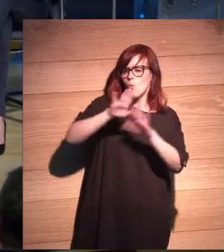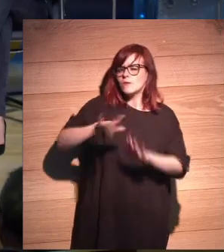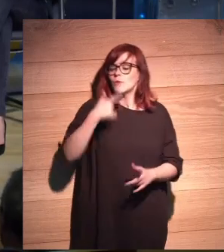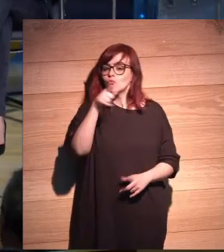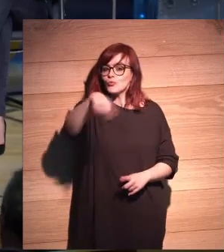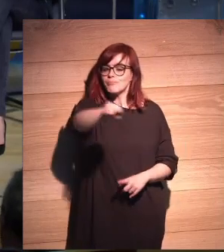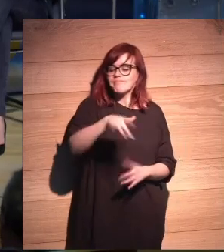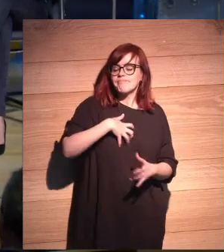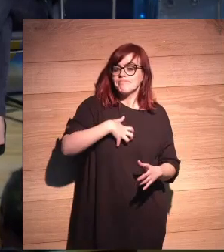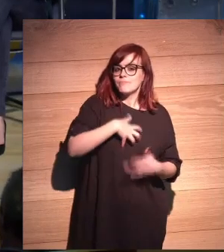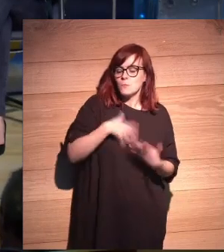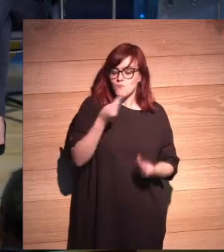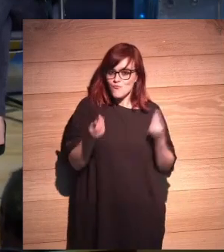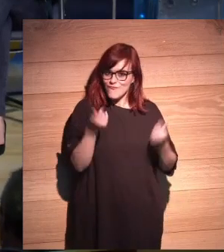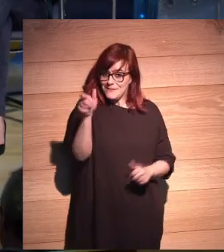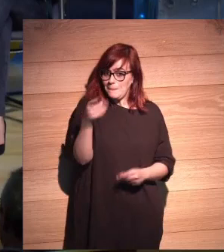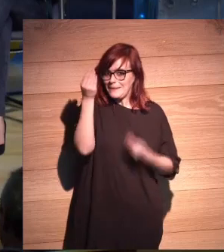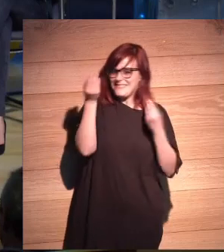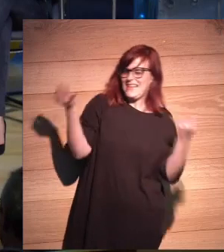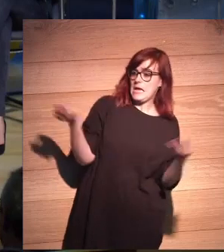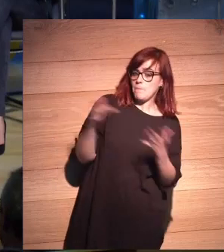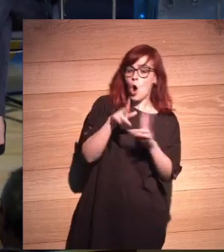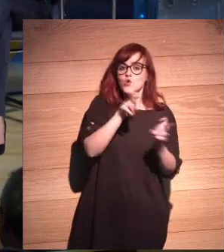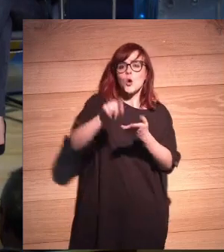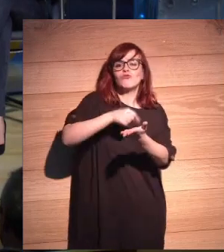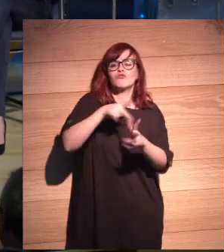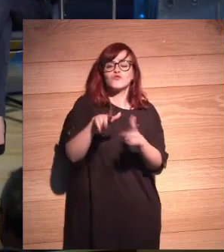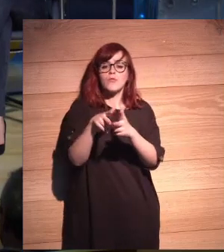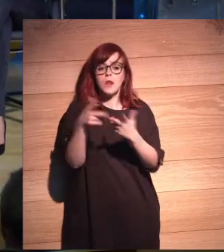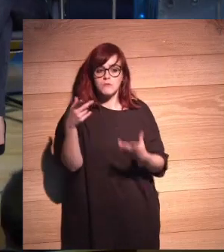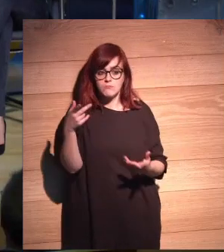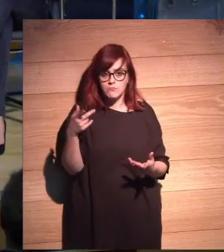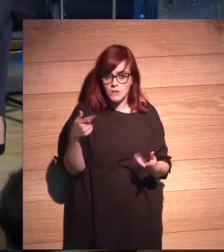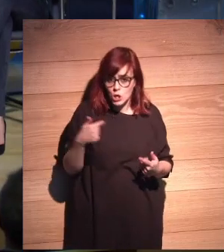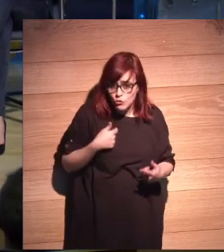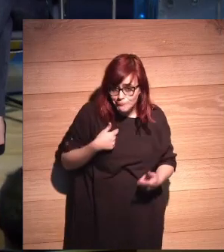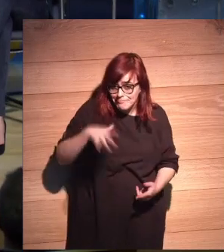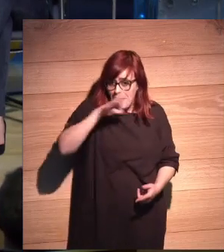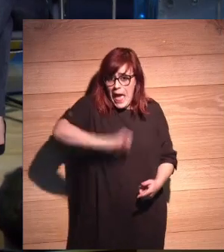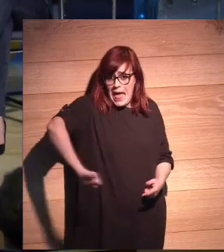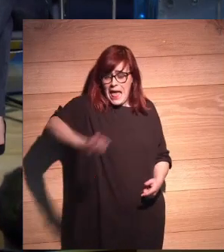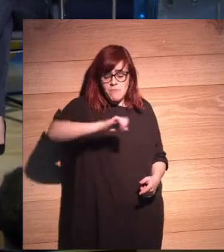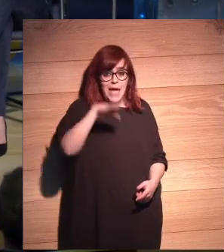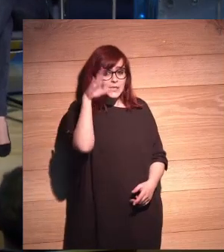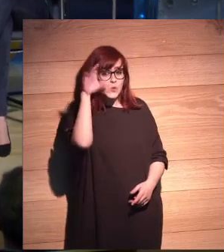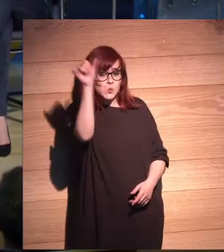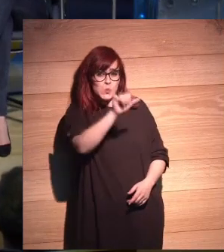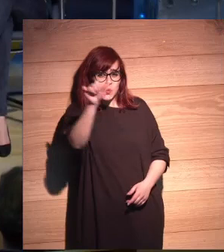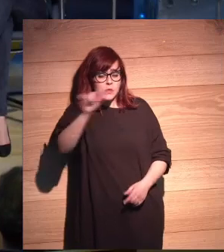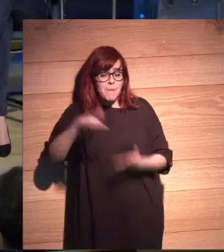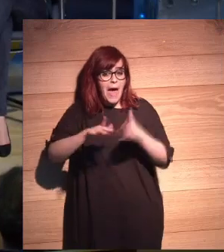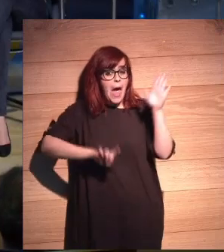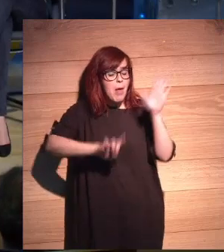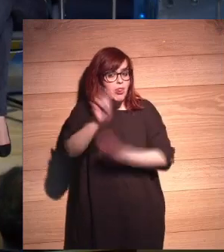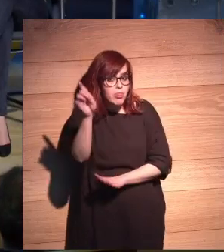inquieta pensando en ese nuevo contrato social? Bueno, yo estoy maravillada de escuchar todos vuestros